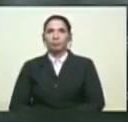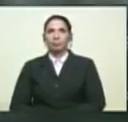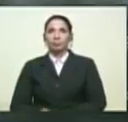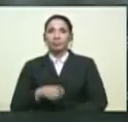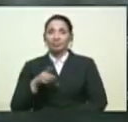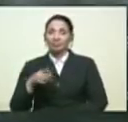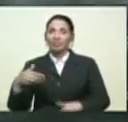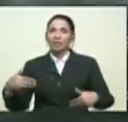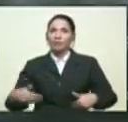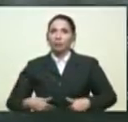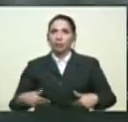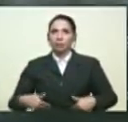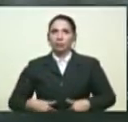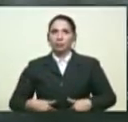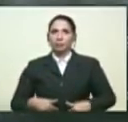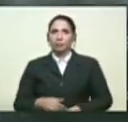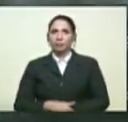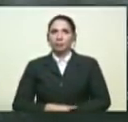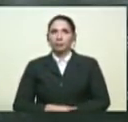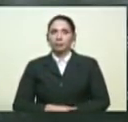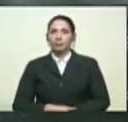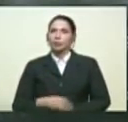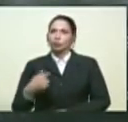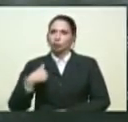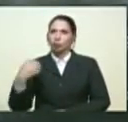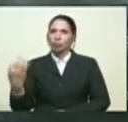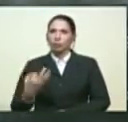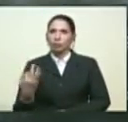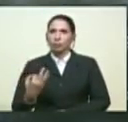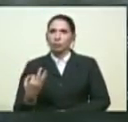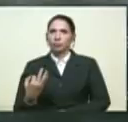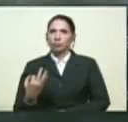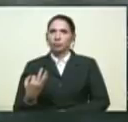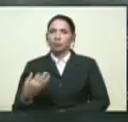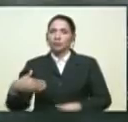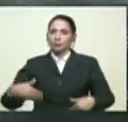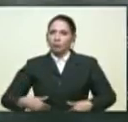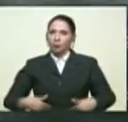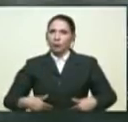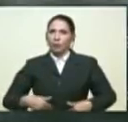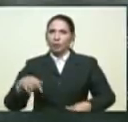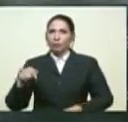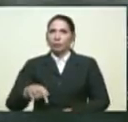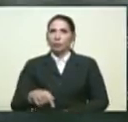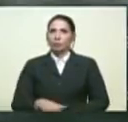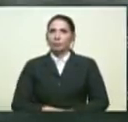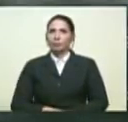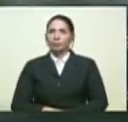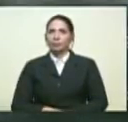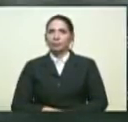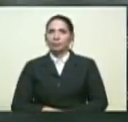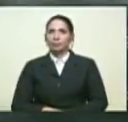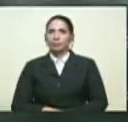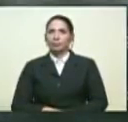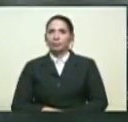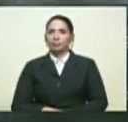esfuerzo, estoy seguro que los esfuerzos de hoy van a coronar